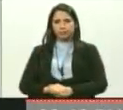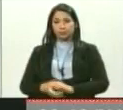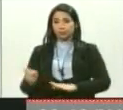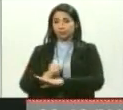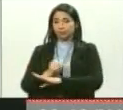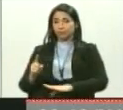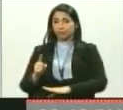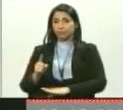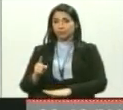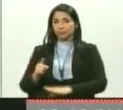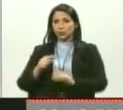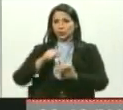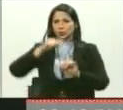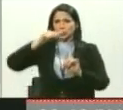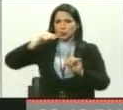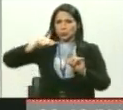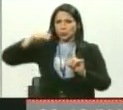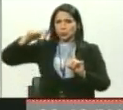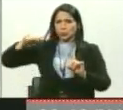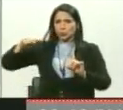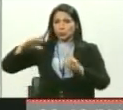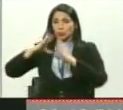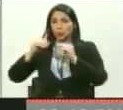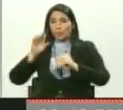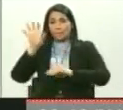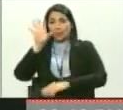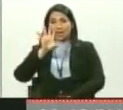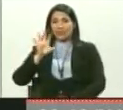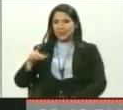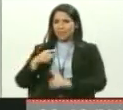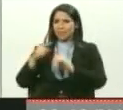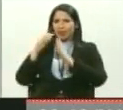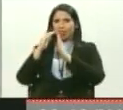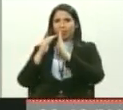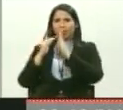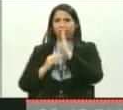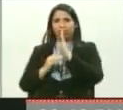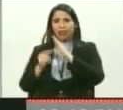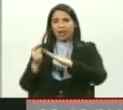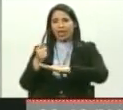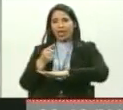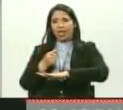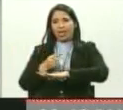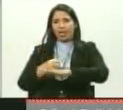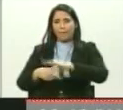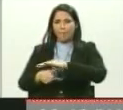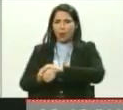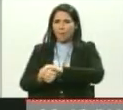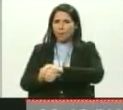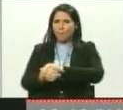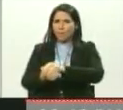puede ver en la curva de todos los países. Pero la desescalada es muy lenta y dolorosa.